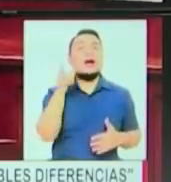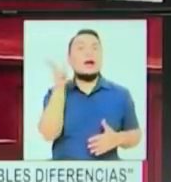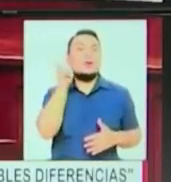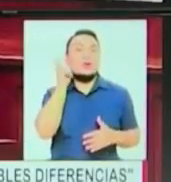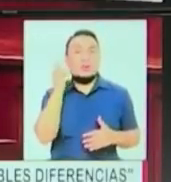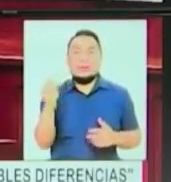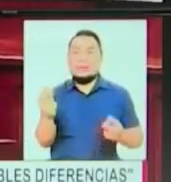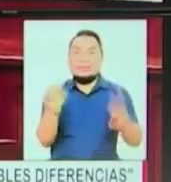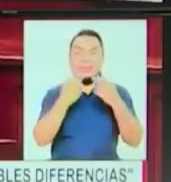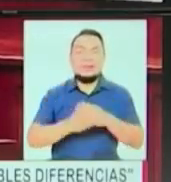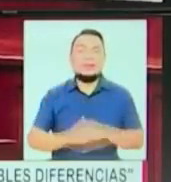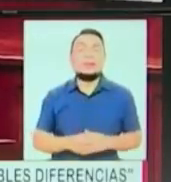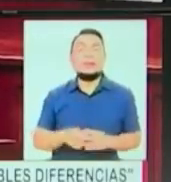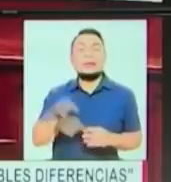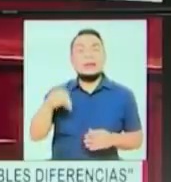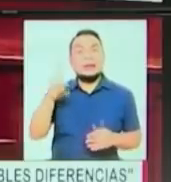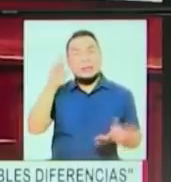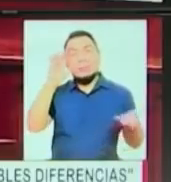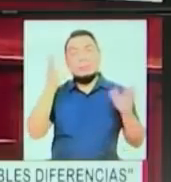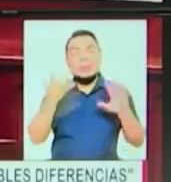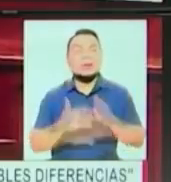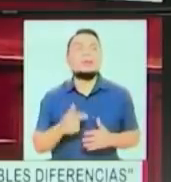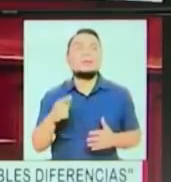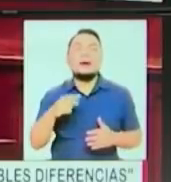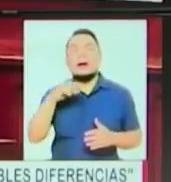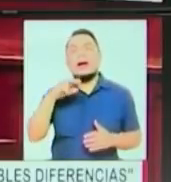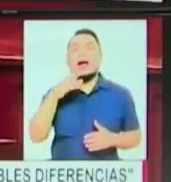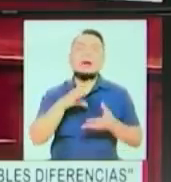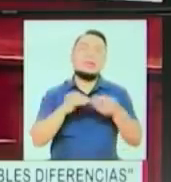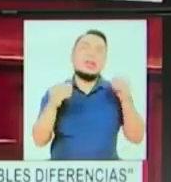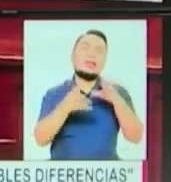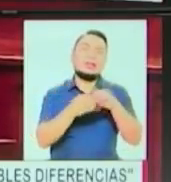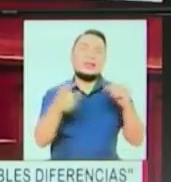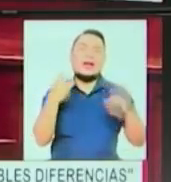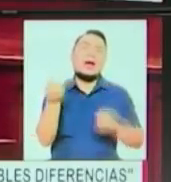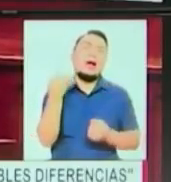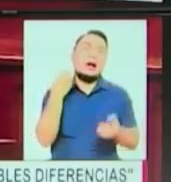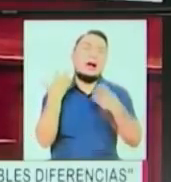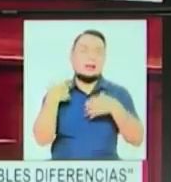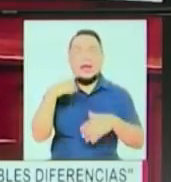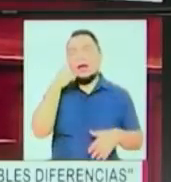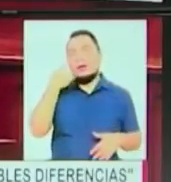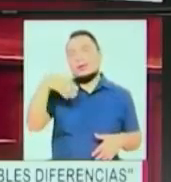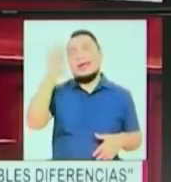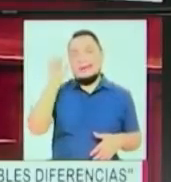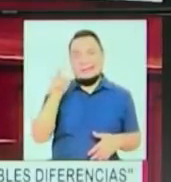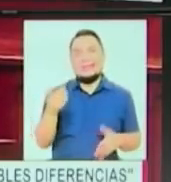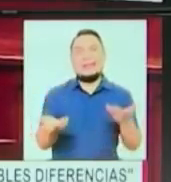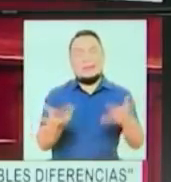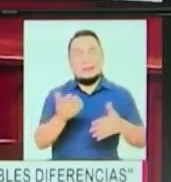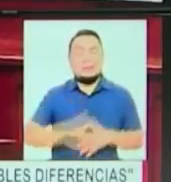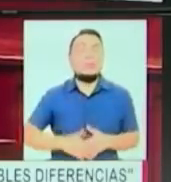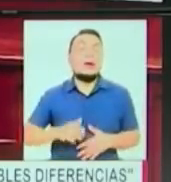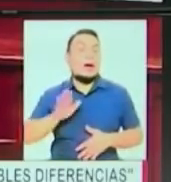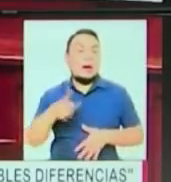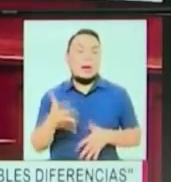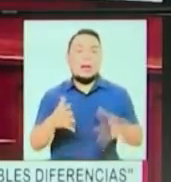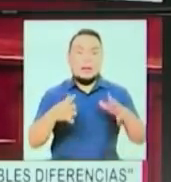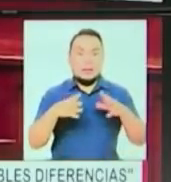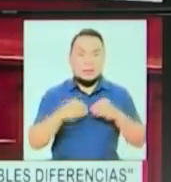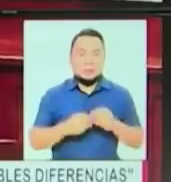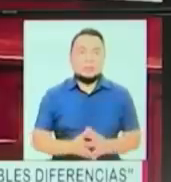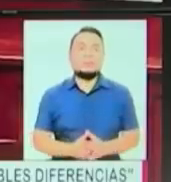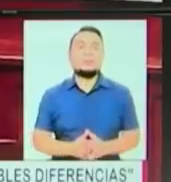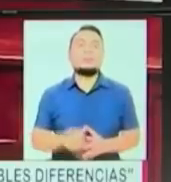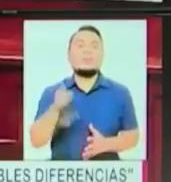existe el papel con lo cual uno discute. Eso de la masificación del gas es que facilísimo. ¿Cómo van a hacer que haya